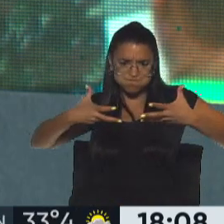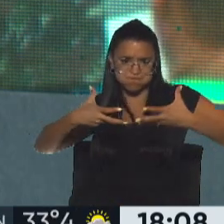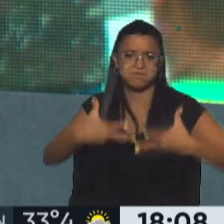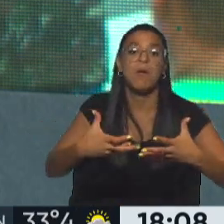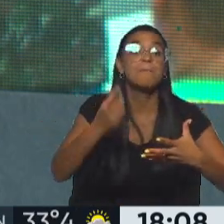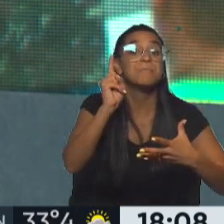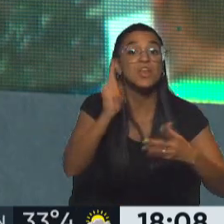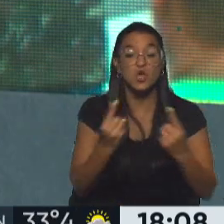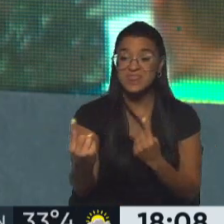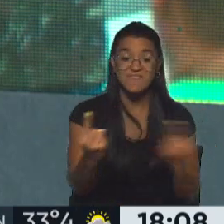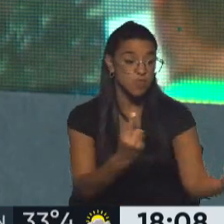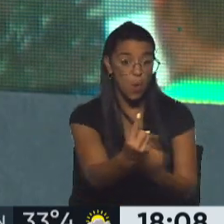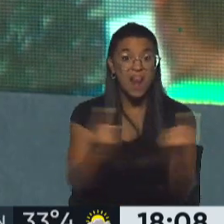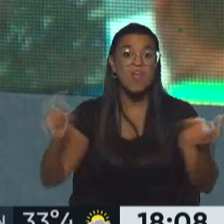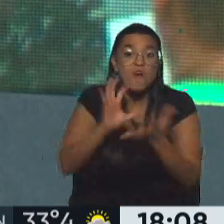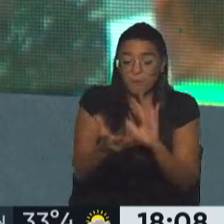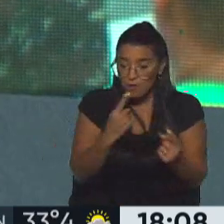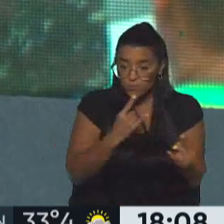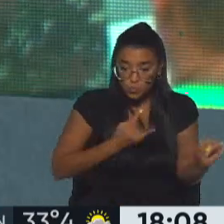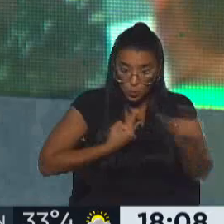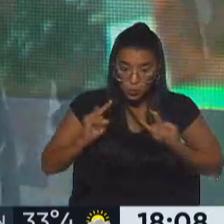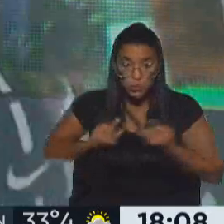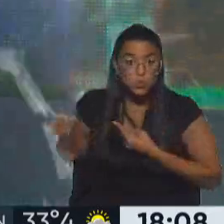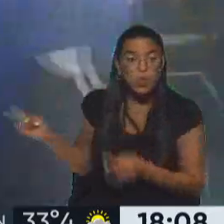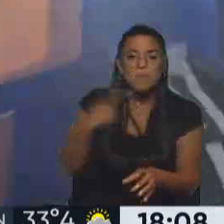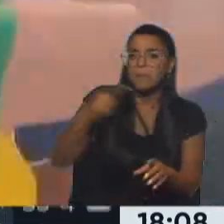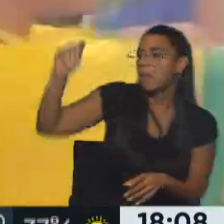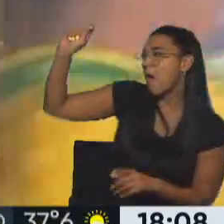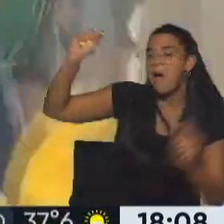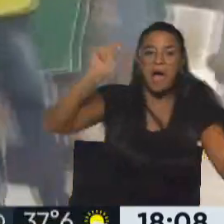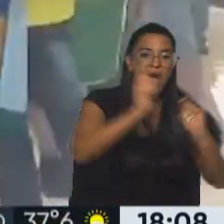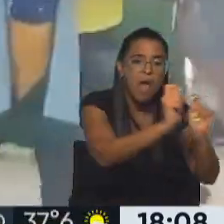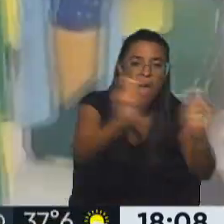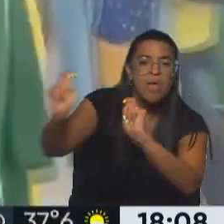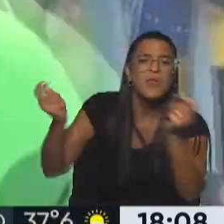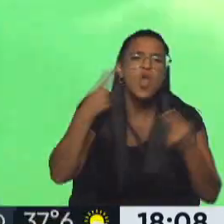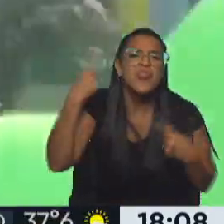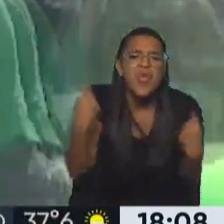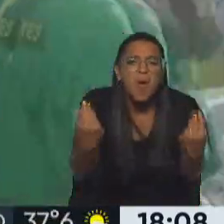individualmente cada uno sí fijo Cuál es la idea